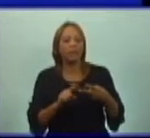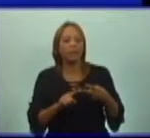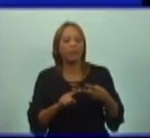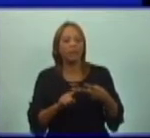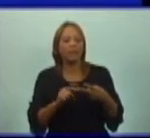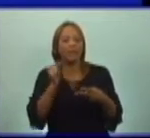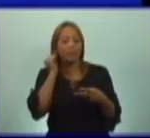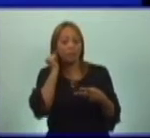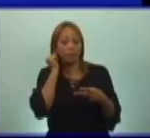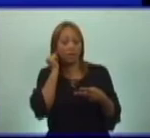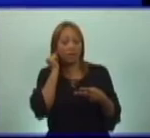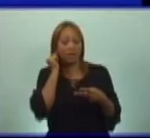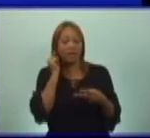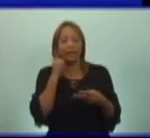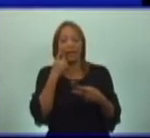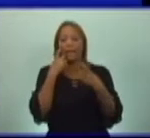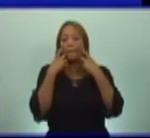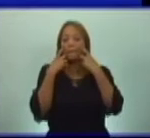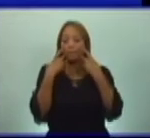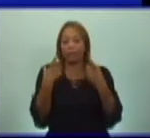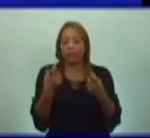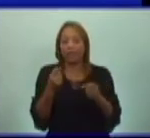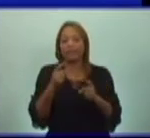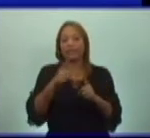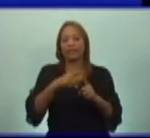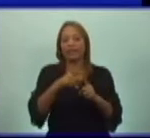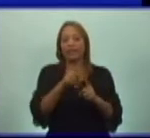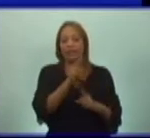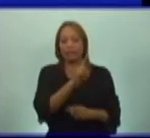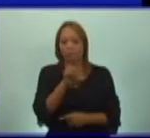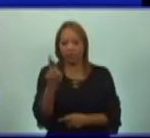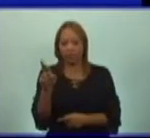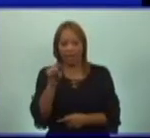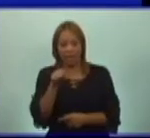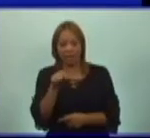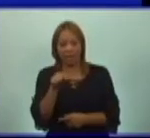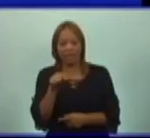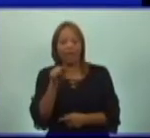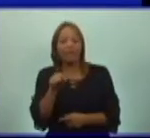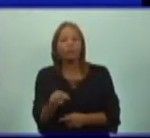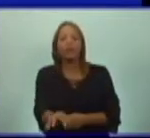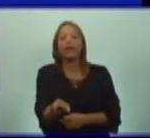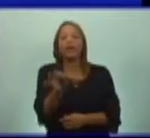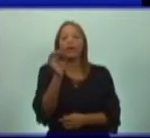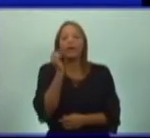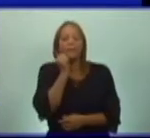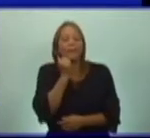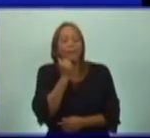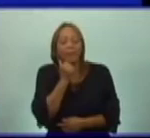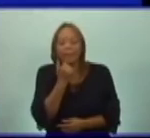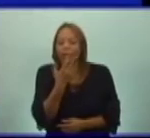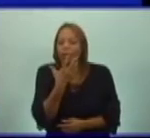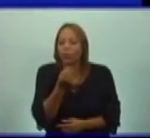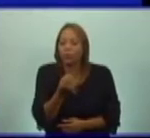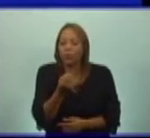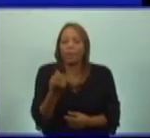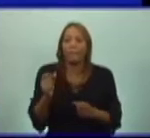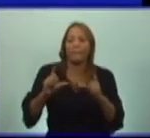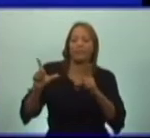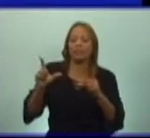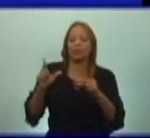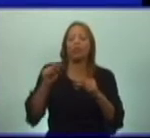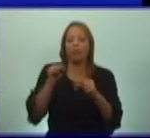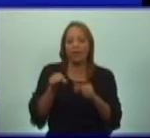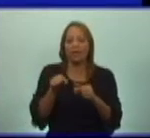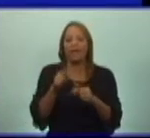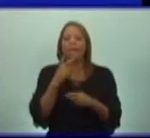las mujeres que se destacaron en las tareas revolucionarias, escoge la que más te impresionó y valórala teniendo en